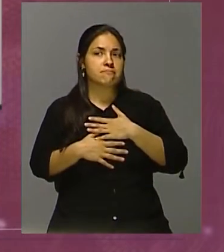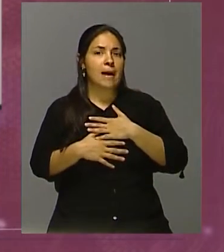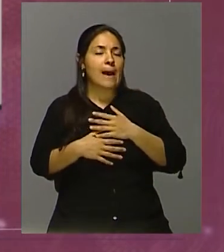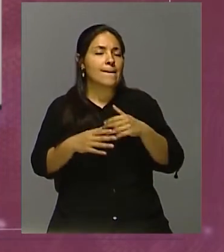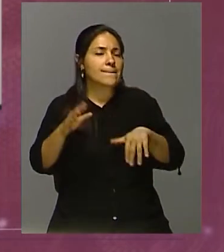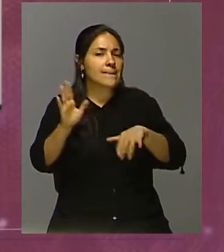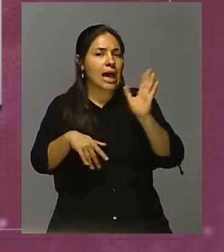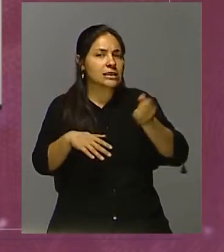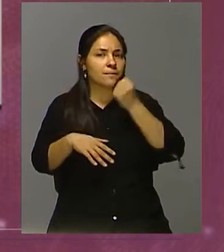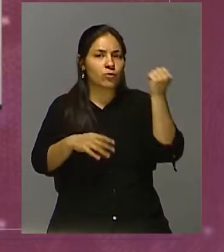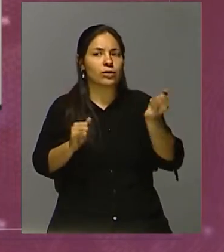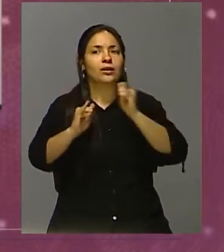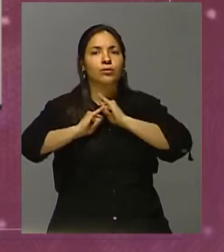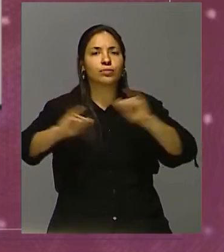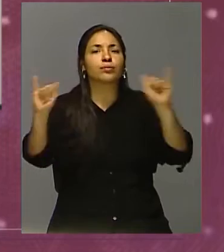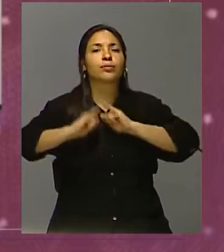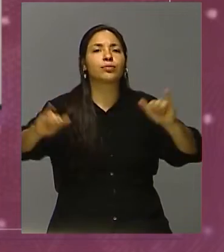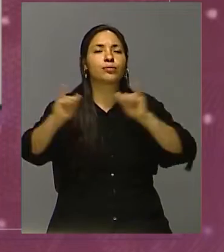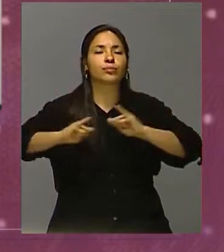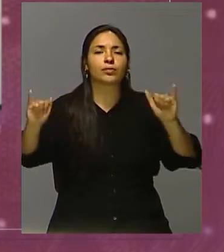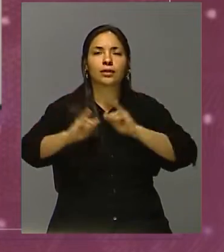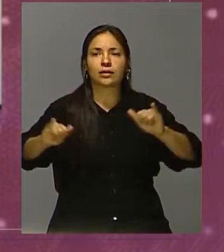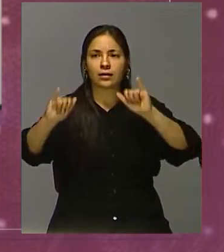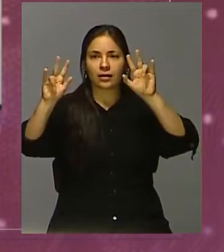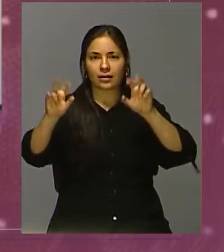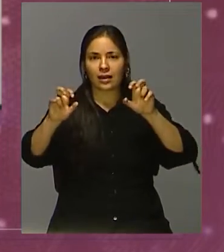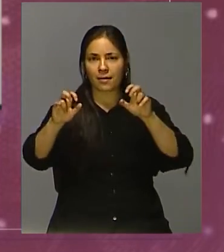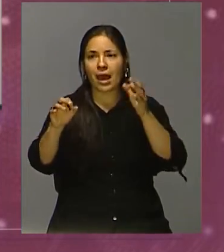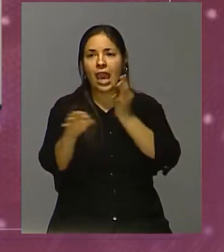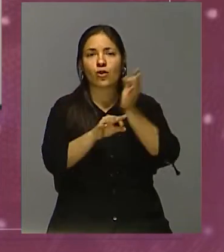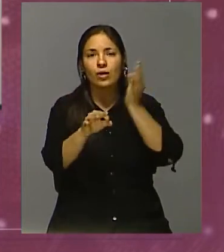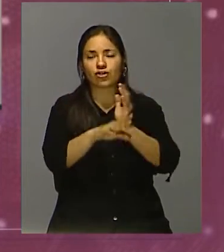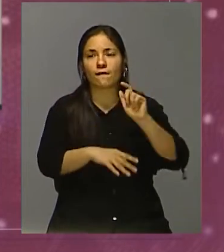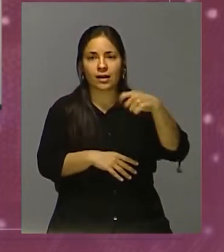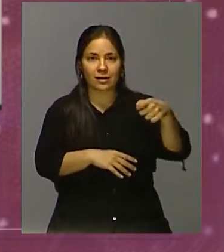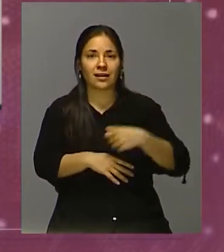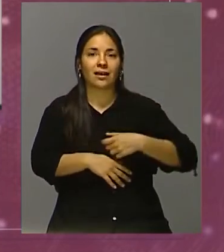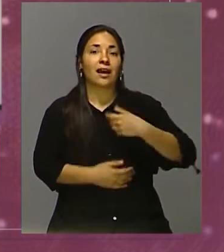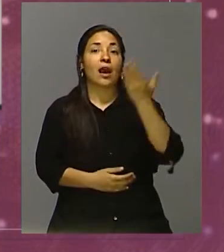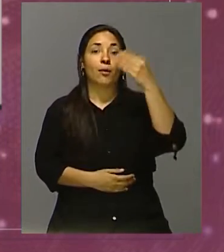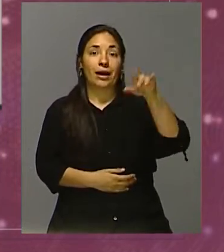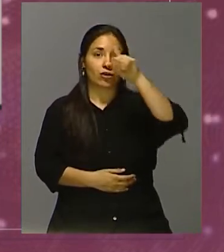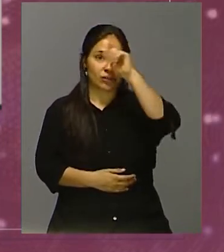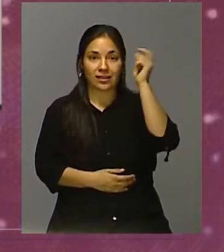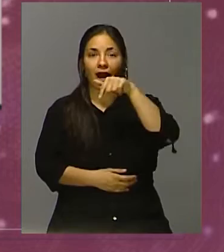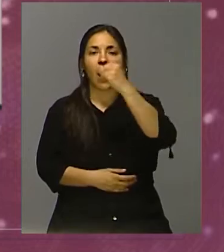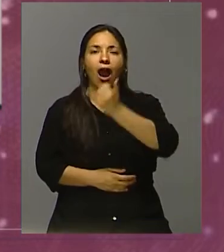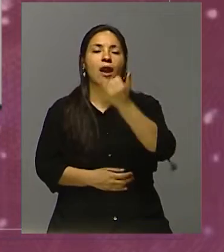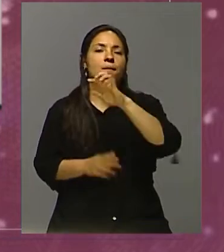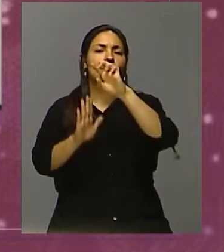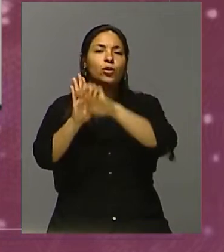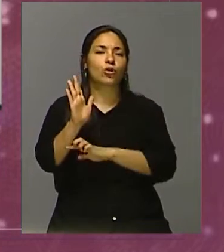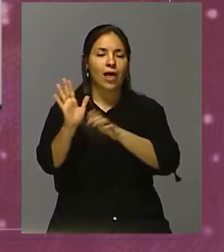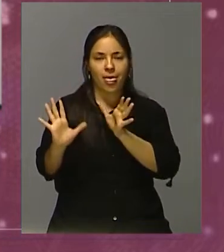principal difusor de contenidos de educación financiera? Y el Banco Central tiene programas vinculados